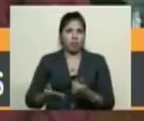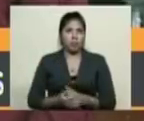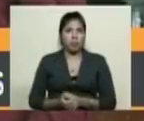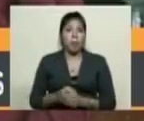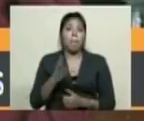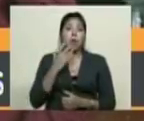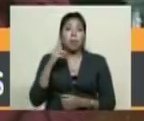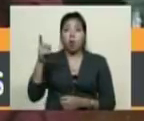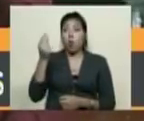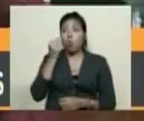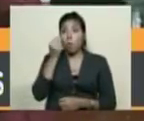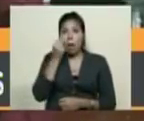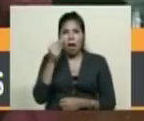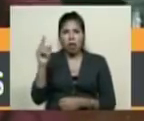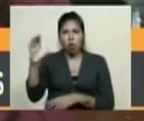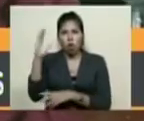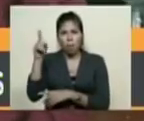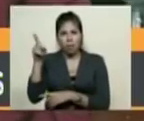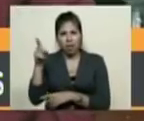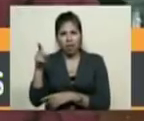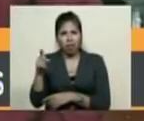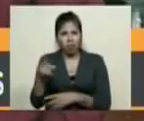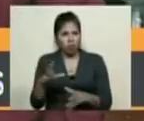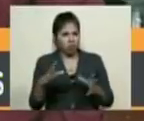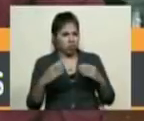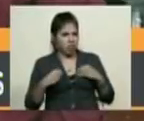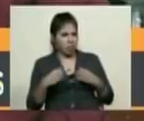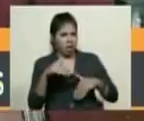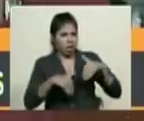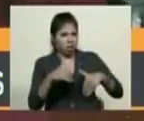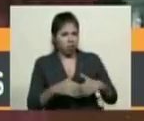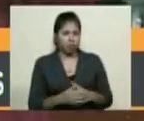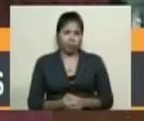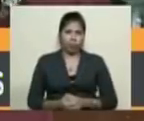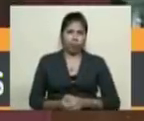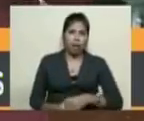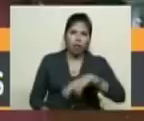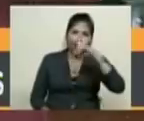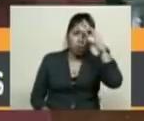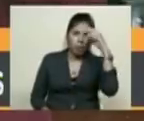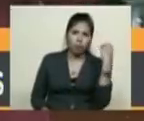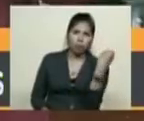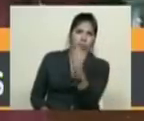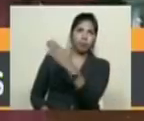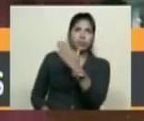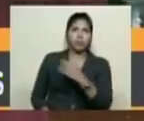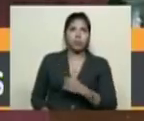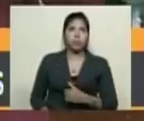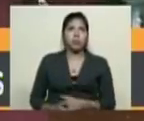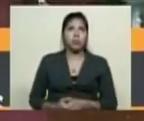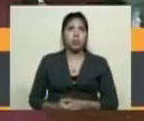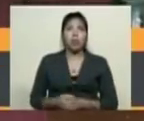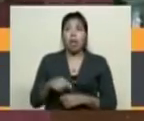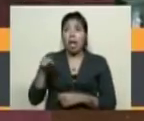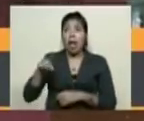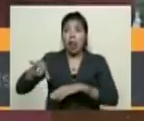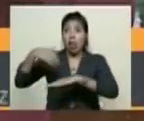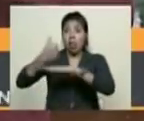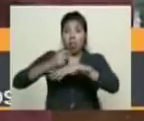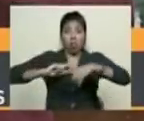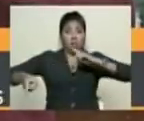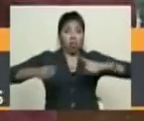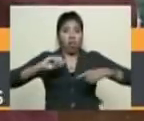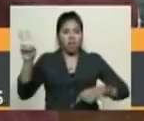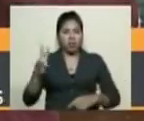Manuel Santos diga que no va a reconocer las elecciones de Venezuela, es una ridiculez, porque Juan Manuel Santos no es autoridad en Venezuela.